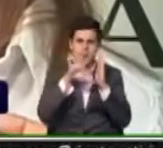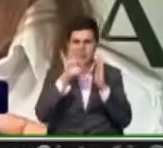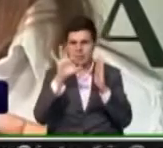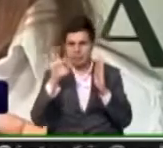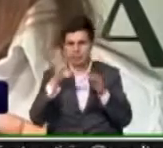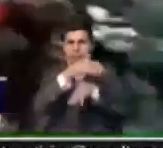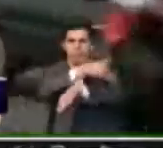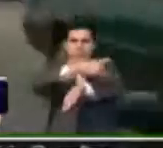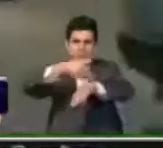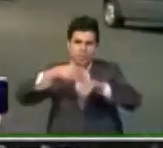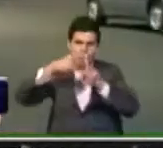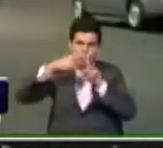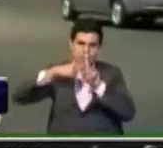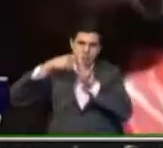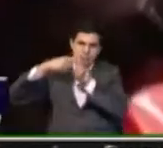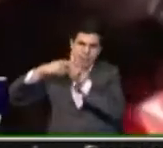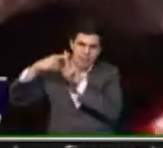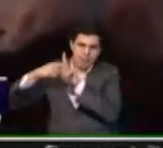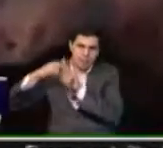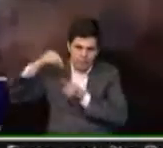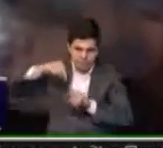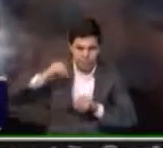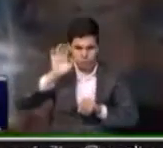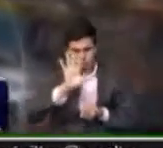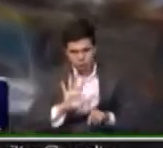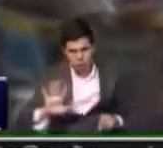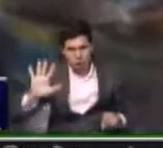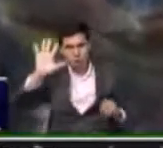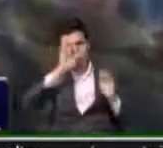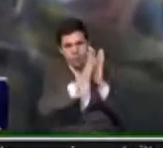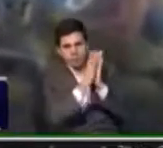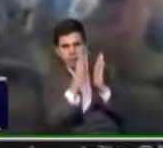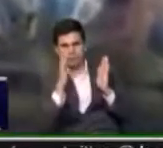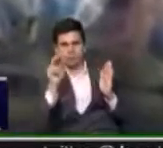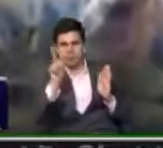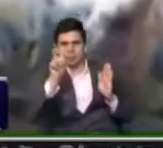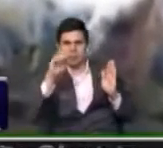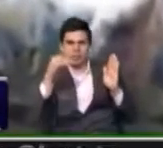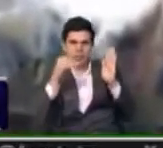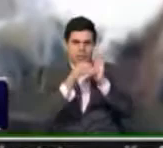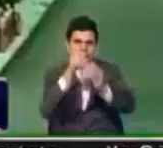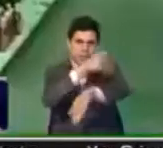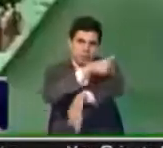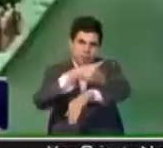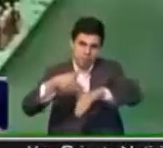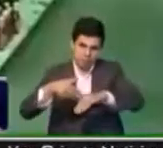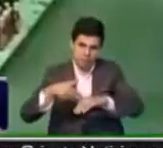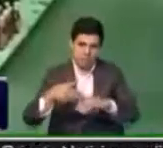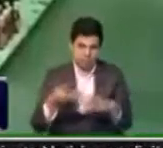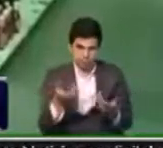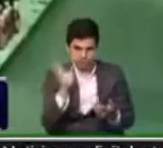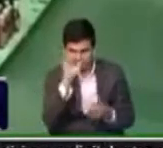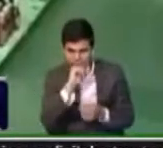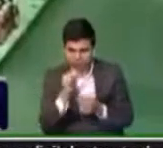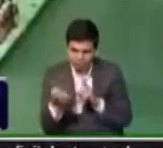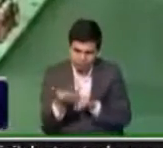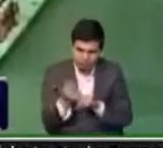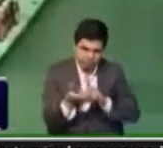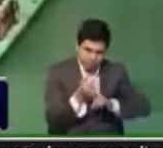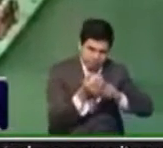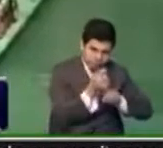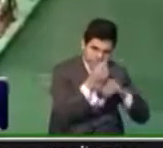millones de pesos mensuales. En lo corrido del año estamos con 7 mil millones de pesos en valores de aprehensiones.